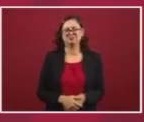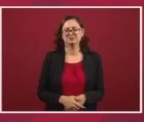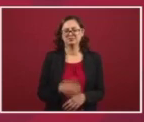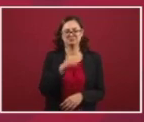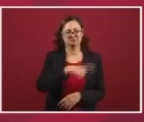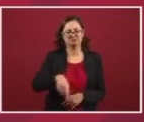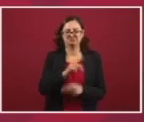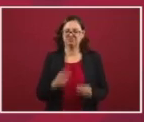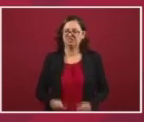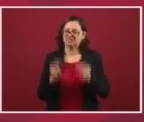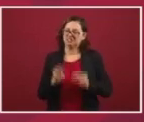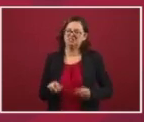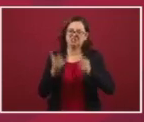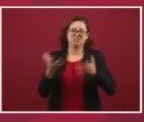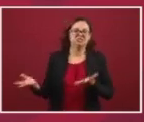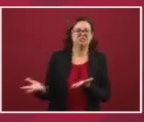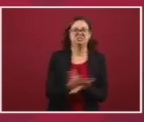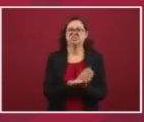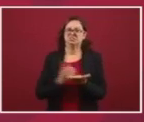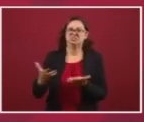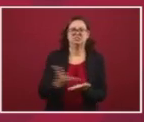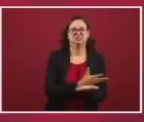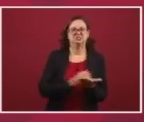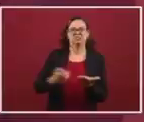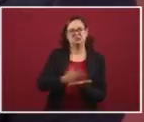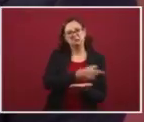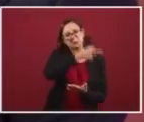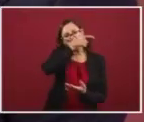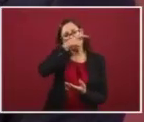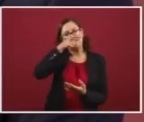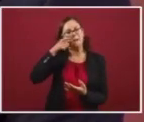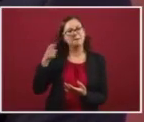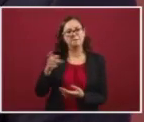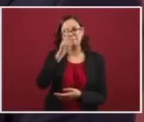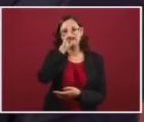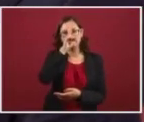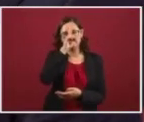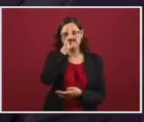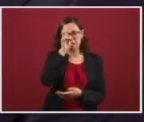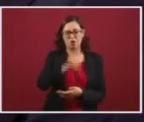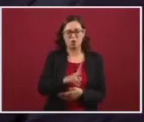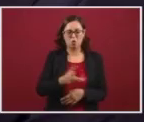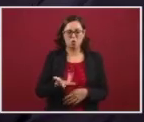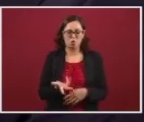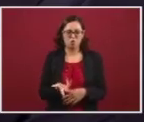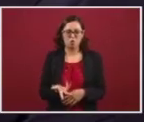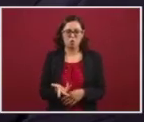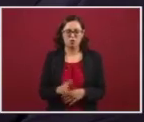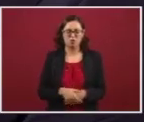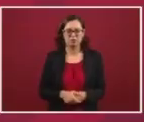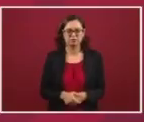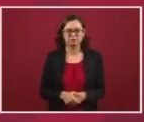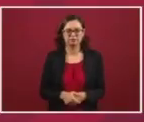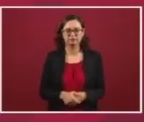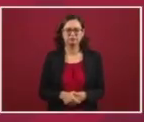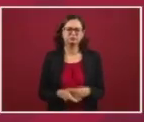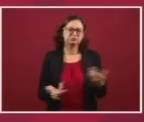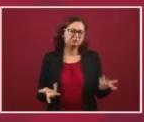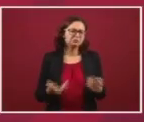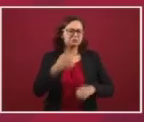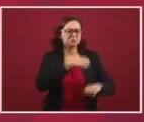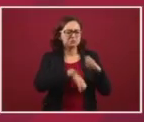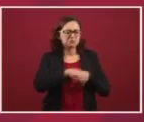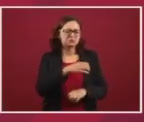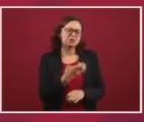lucro. O sea, no es una empresa que gana el 10, el